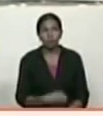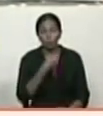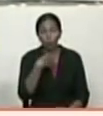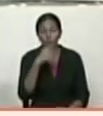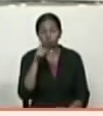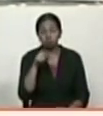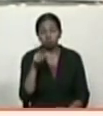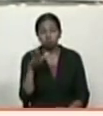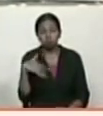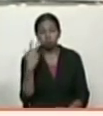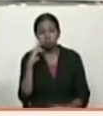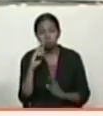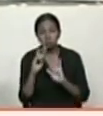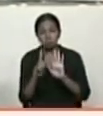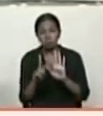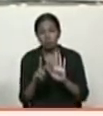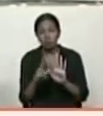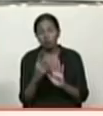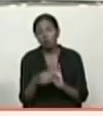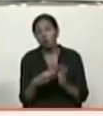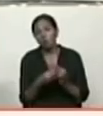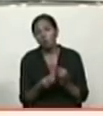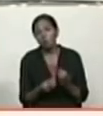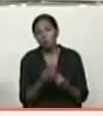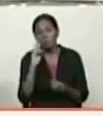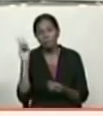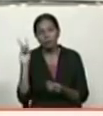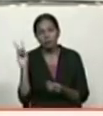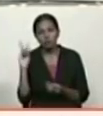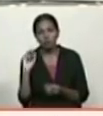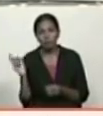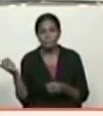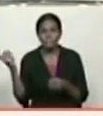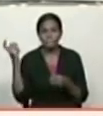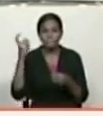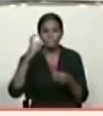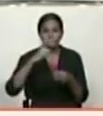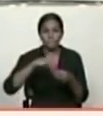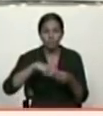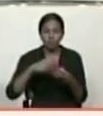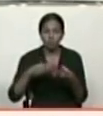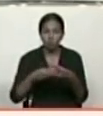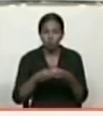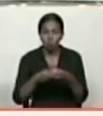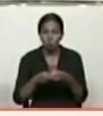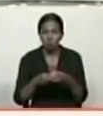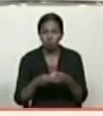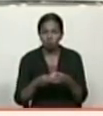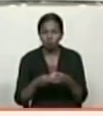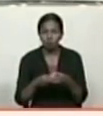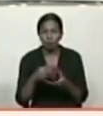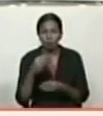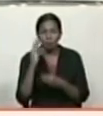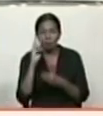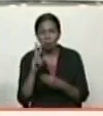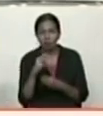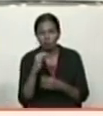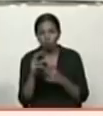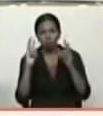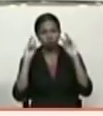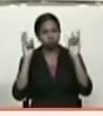también ya va a haber pronto una delegación venezolana que se dirigirá a Turquía para abordar todos estos